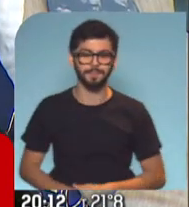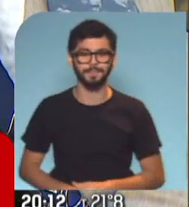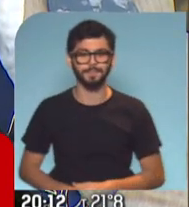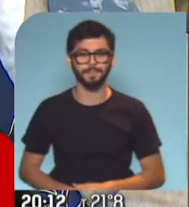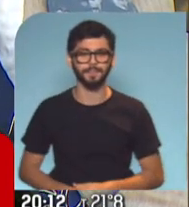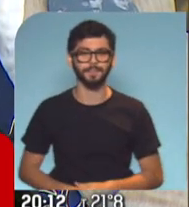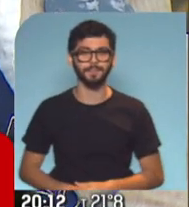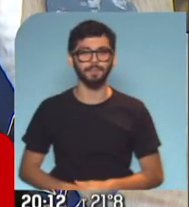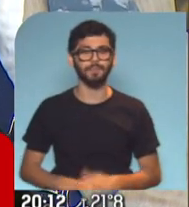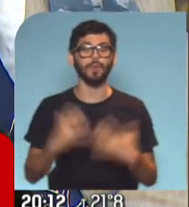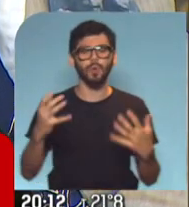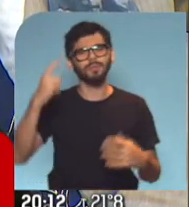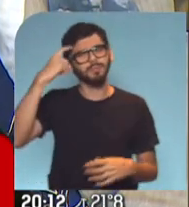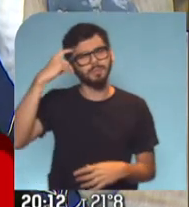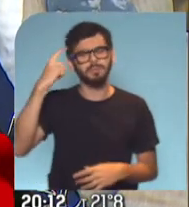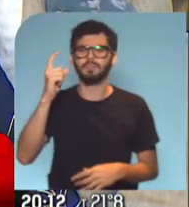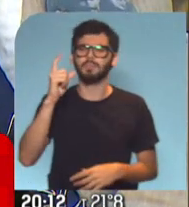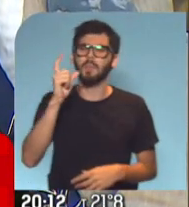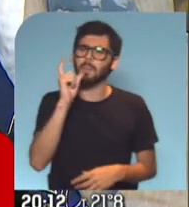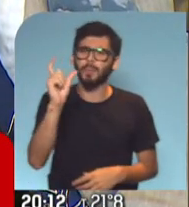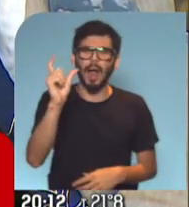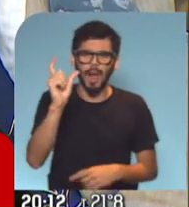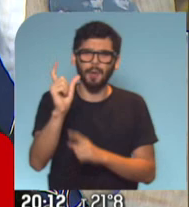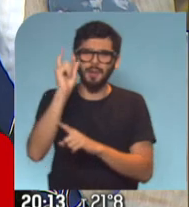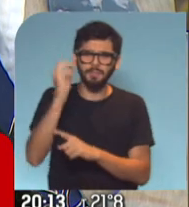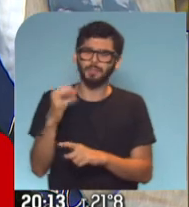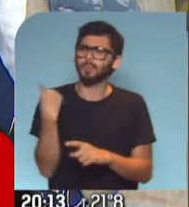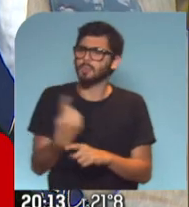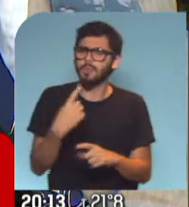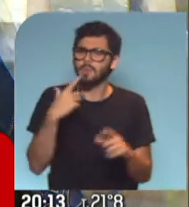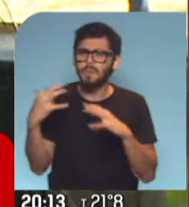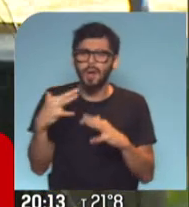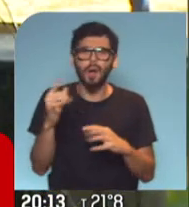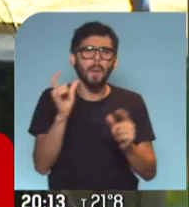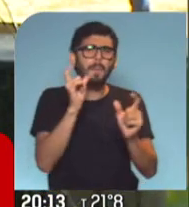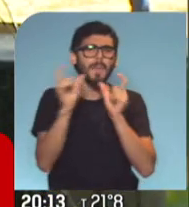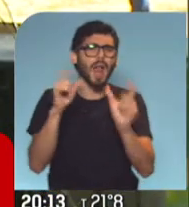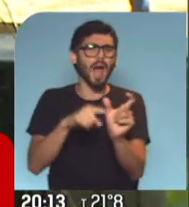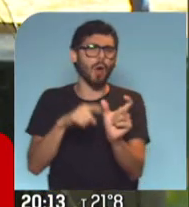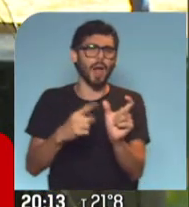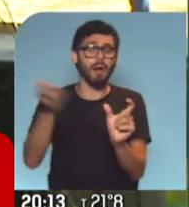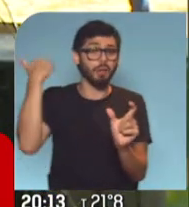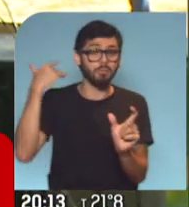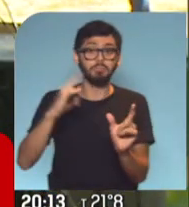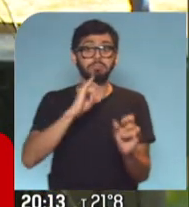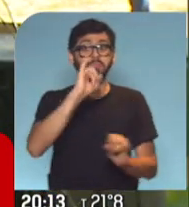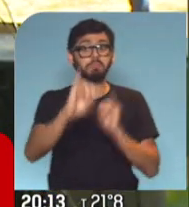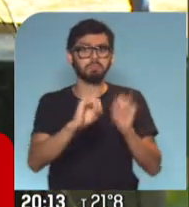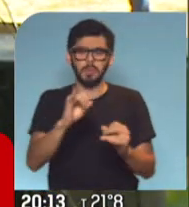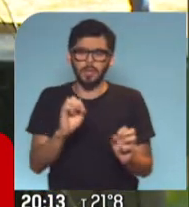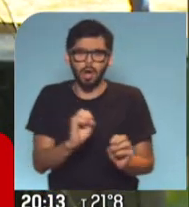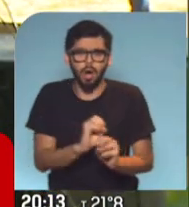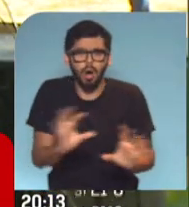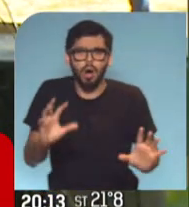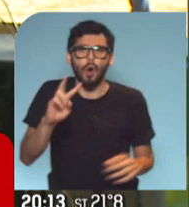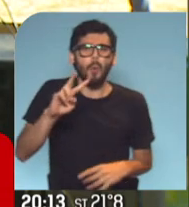Fundamentalmente pensando en la palabra, y oímos, como vos decís, las palabras, ¿no? Aquellos testimonios del horror de Videla, de